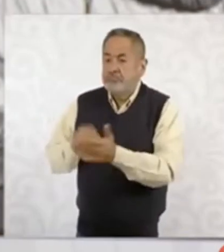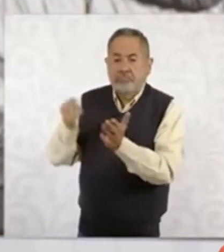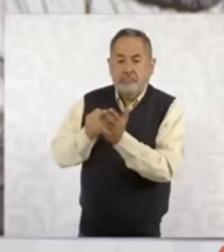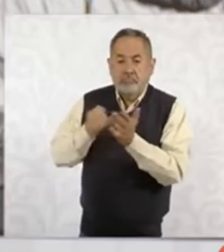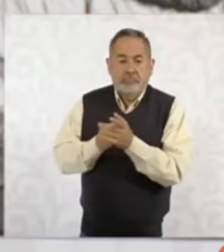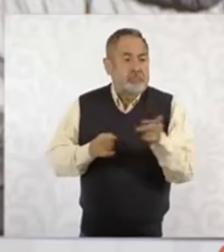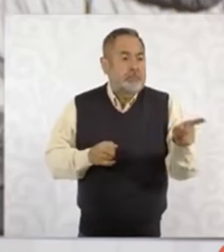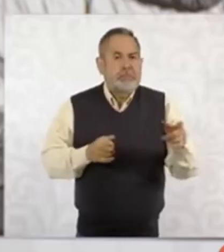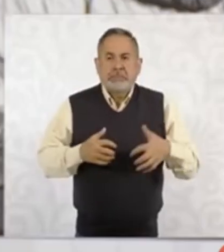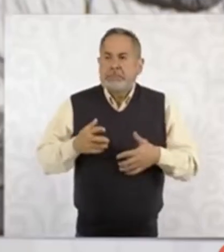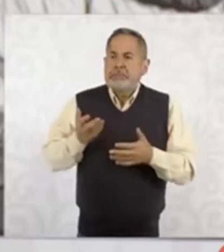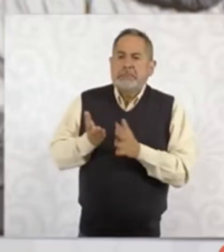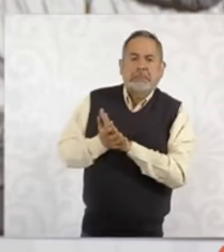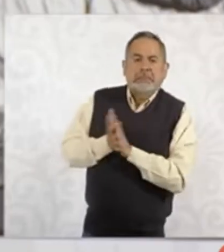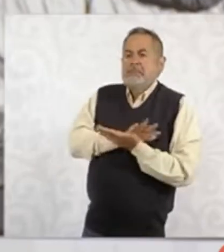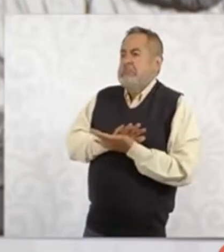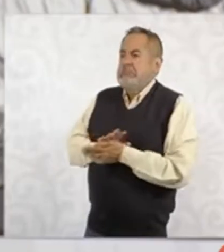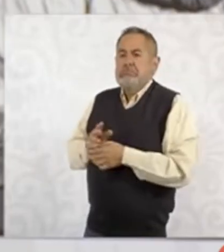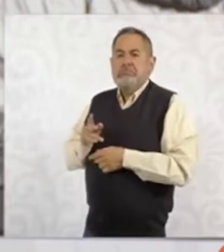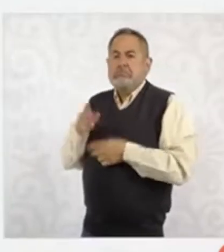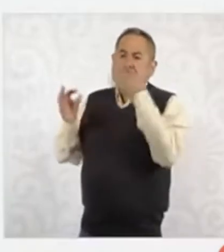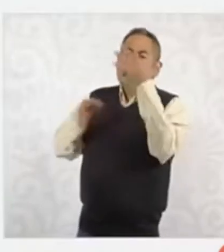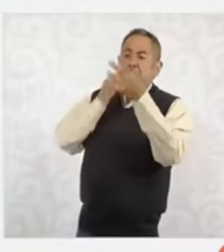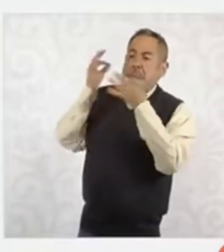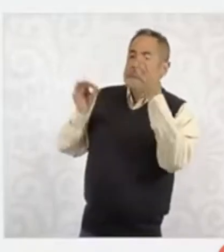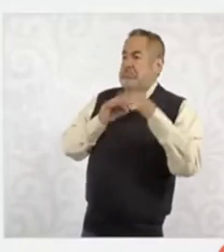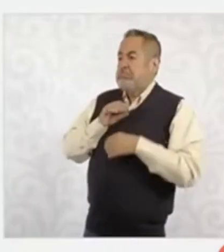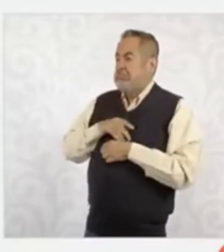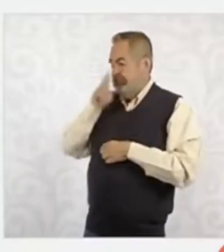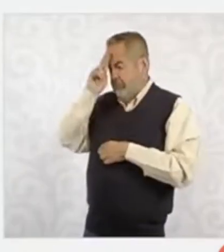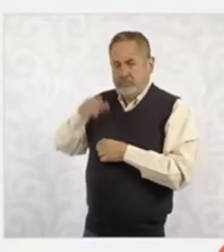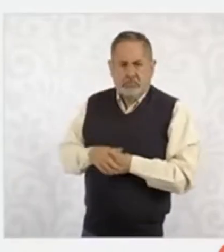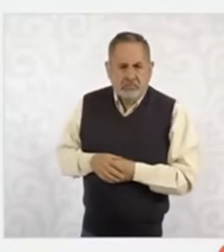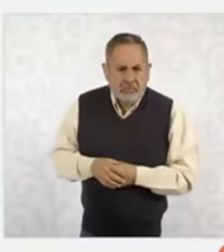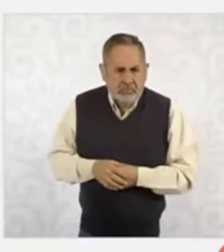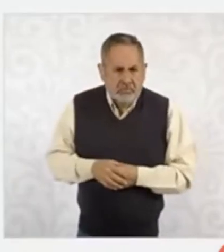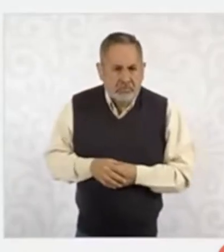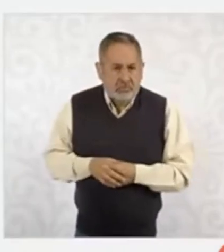en información falsa. ¿Lo censuramos? Fíjense que no.